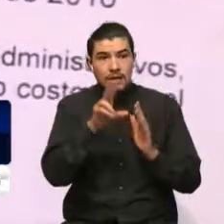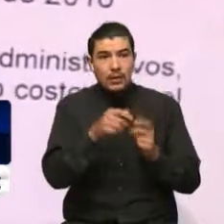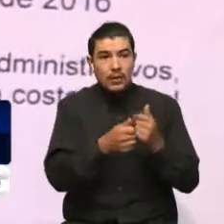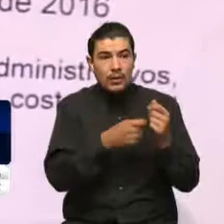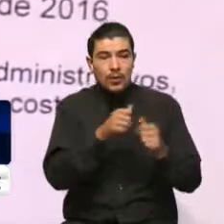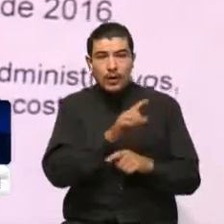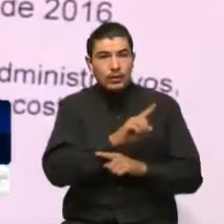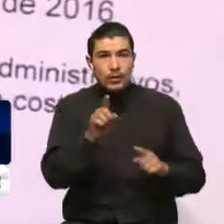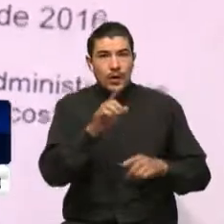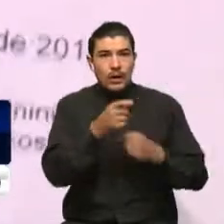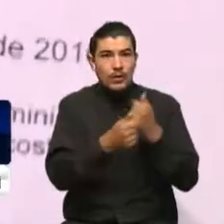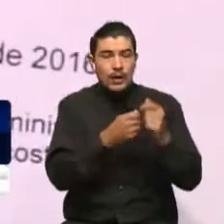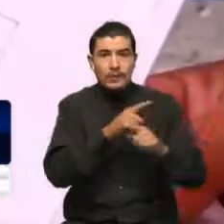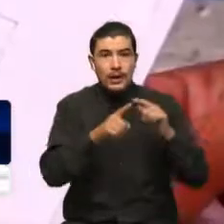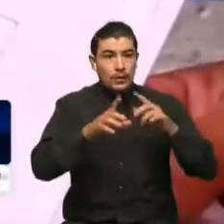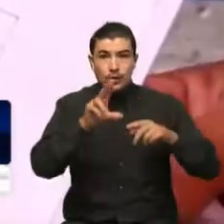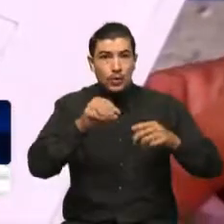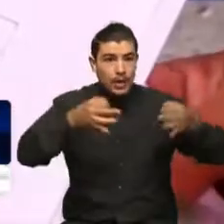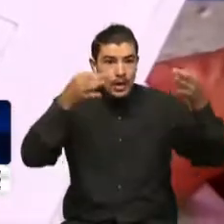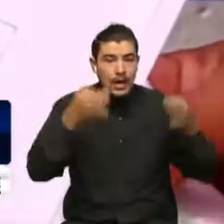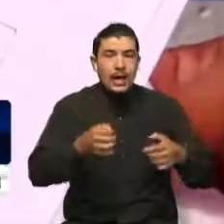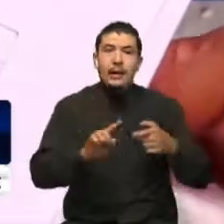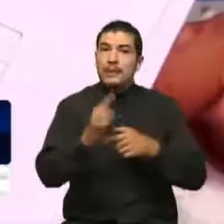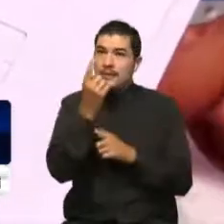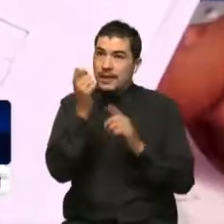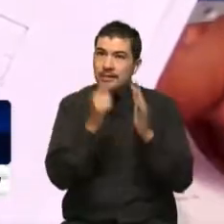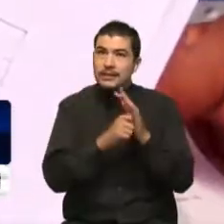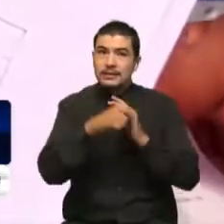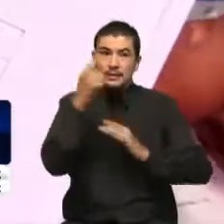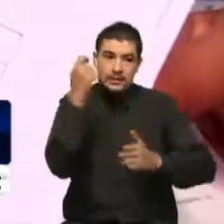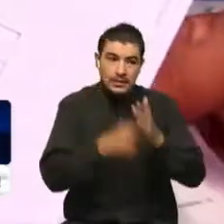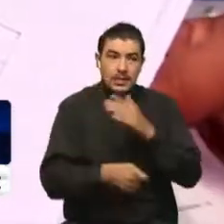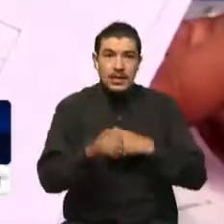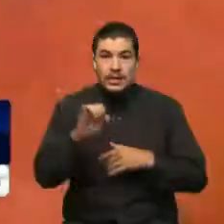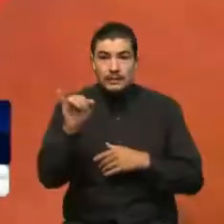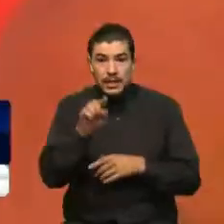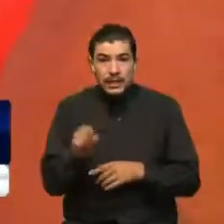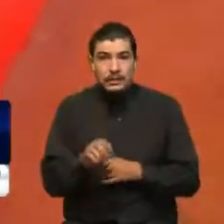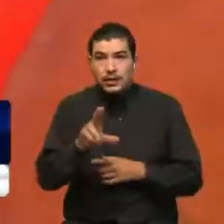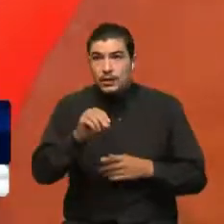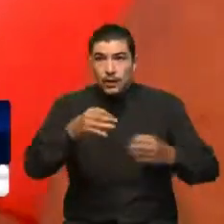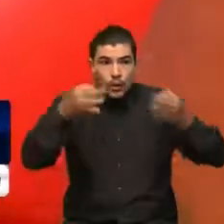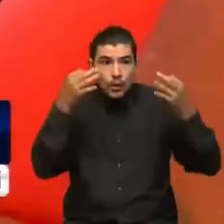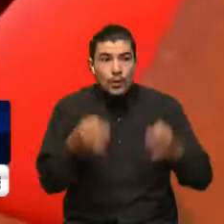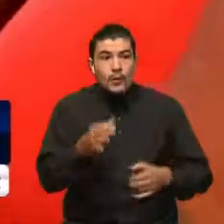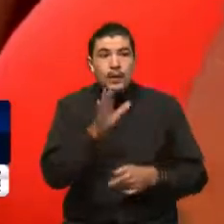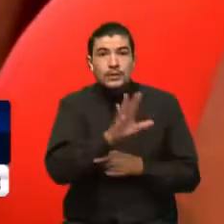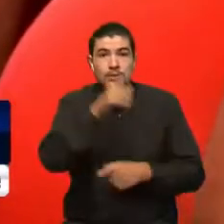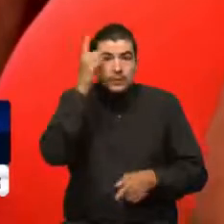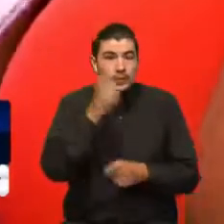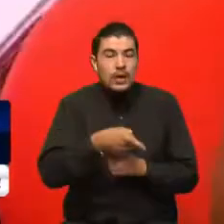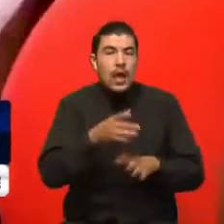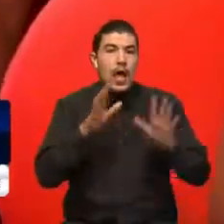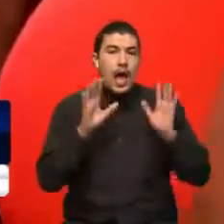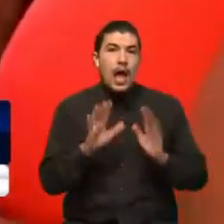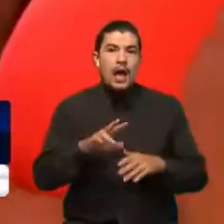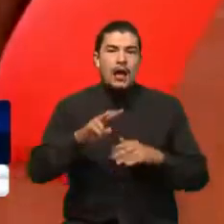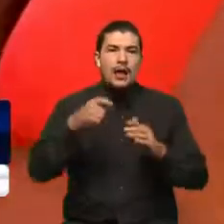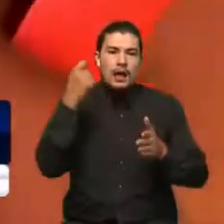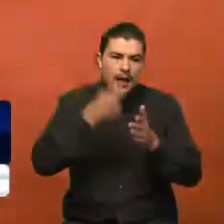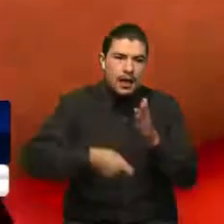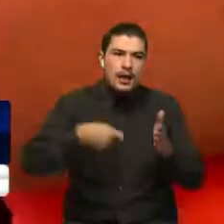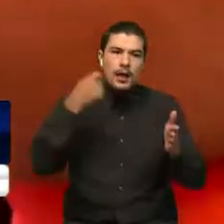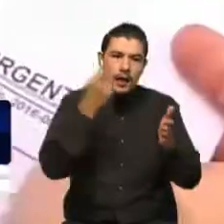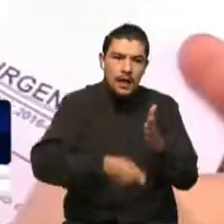peculiar ya que no es económica y no me la cumplen viene la primera sanción si el gps o la ips no cumple esa instrucción quedamos nosotros bien en multas sucesivas